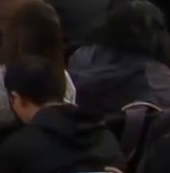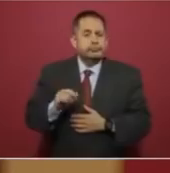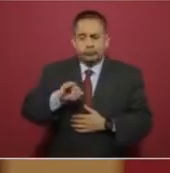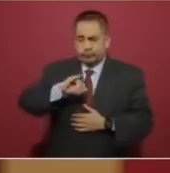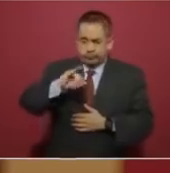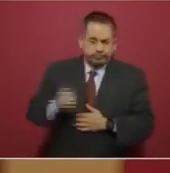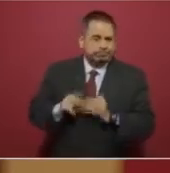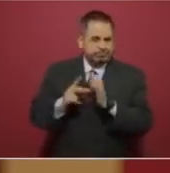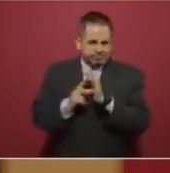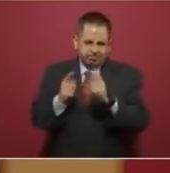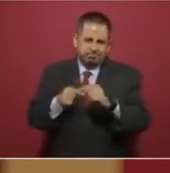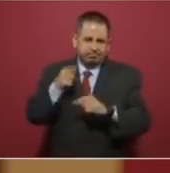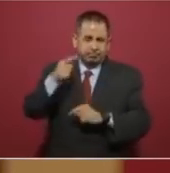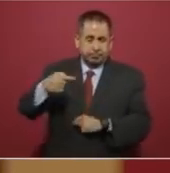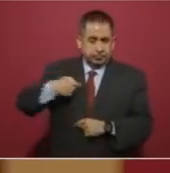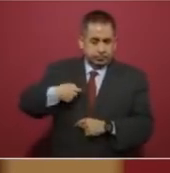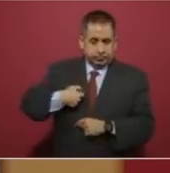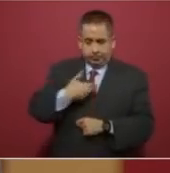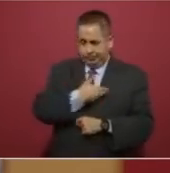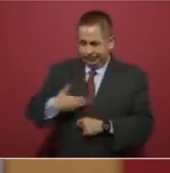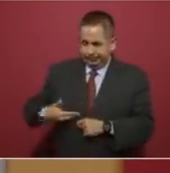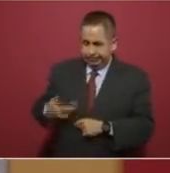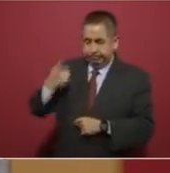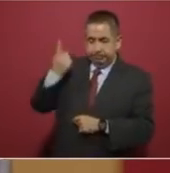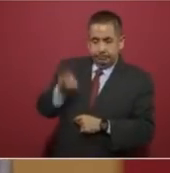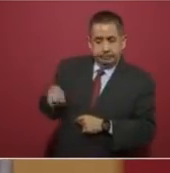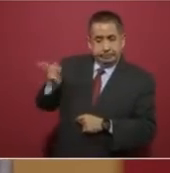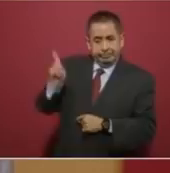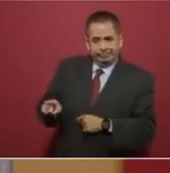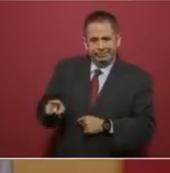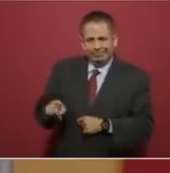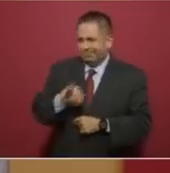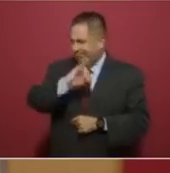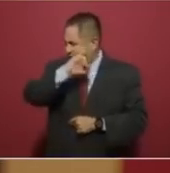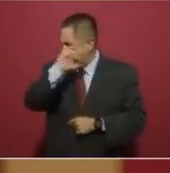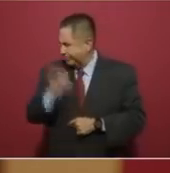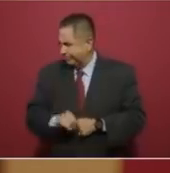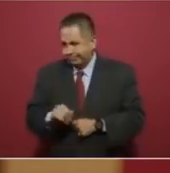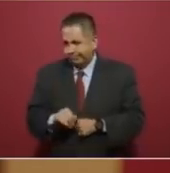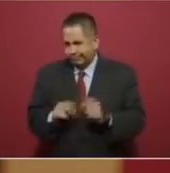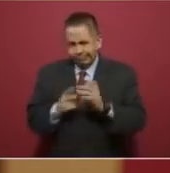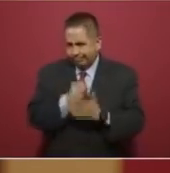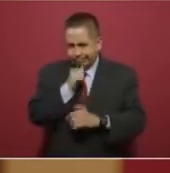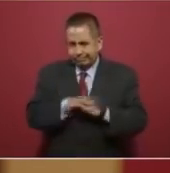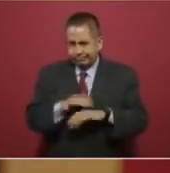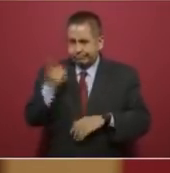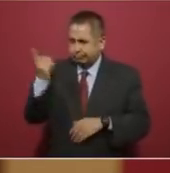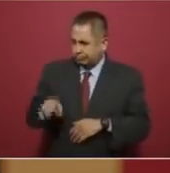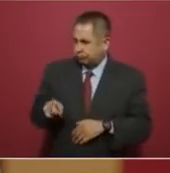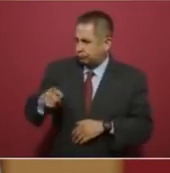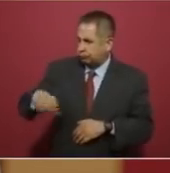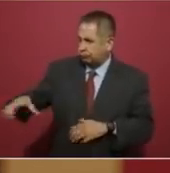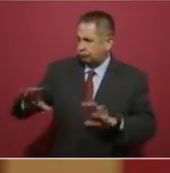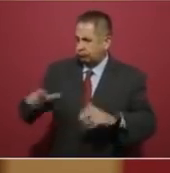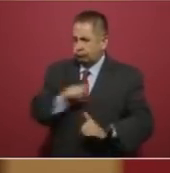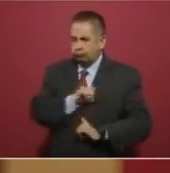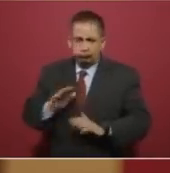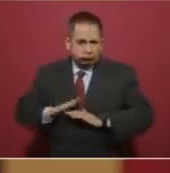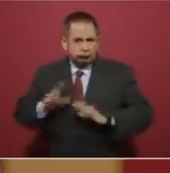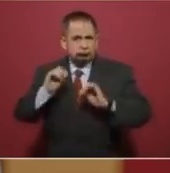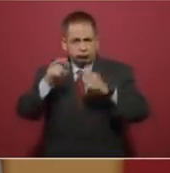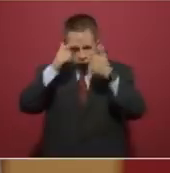guardia nacional el presidente andrés manuel lópez obrador indicó que por mucho tiempo se impidió a las fuerzas armadas atender lo relacionado